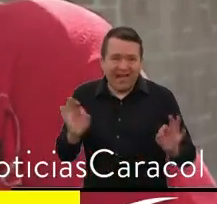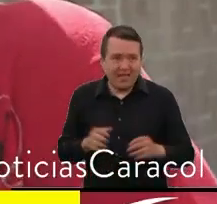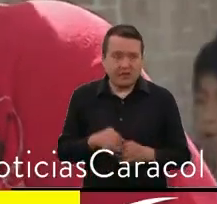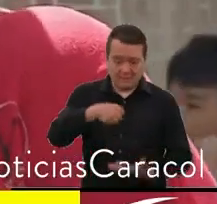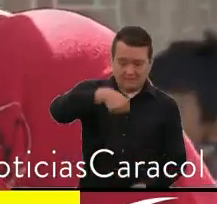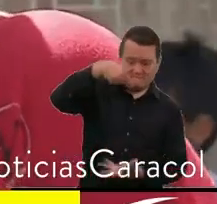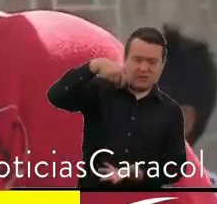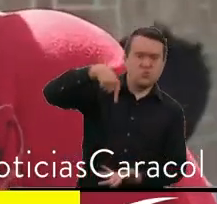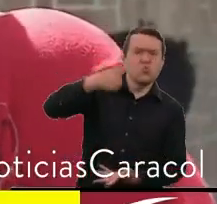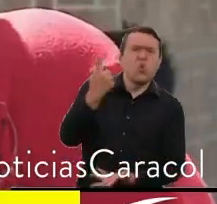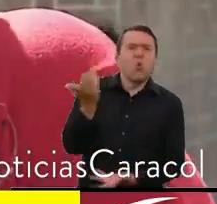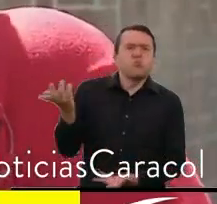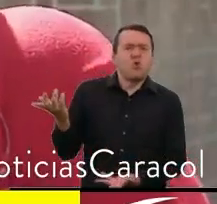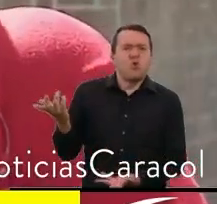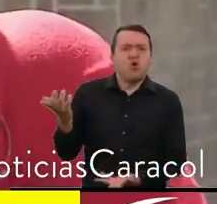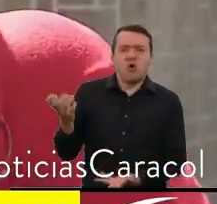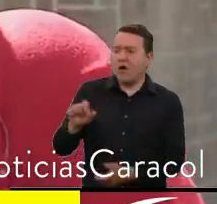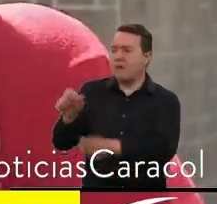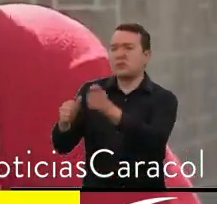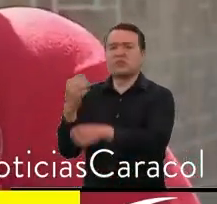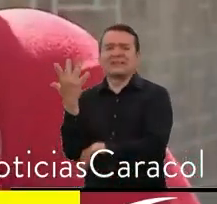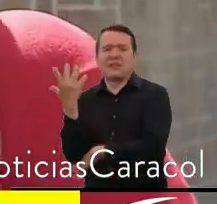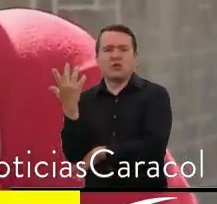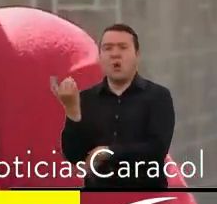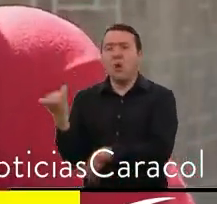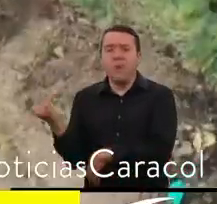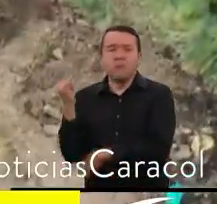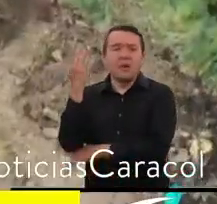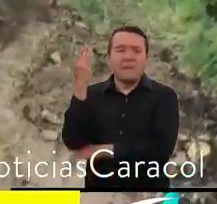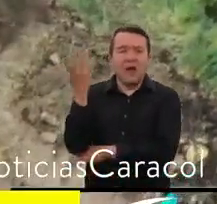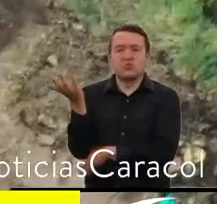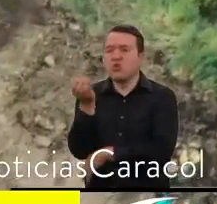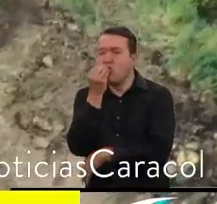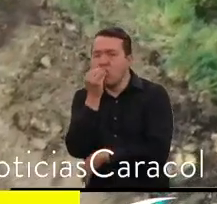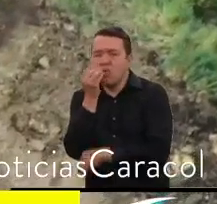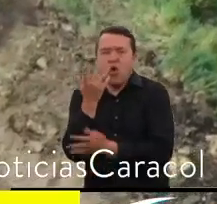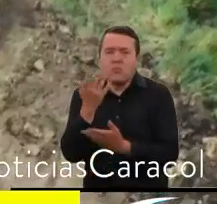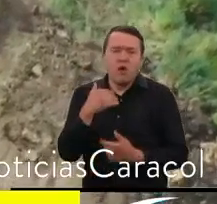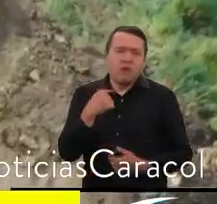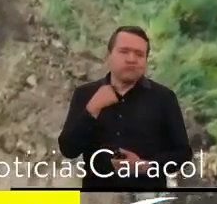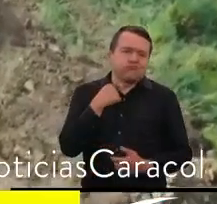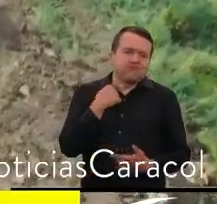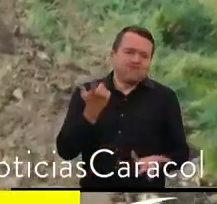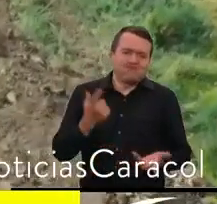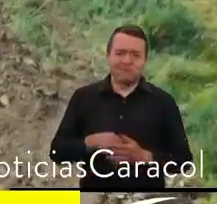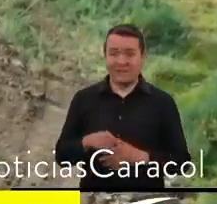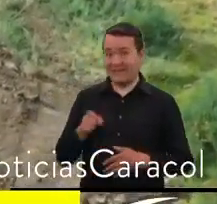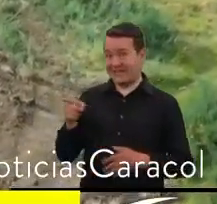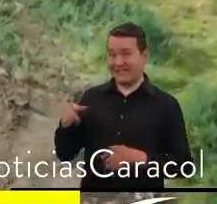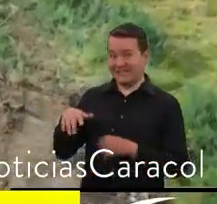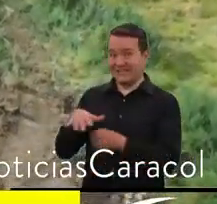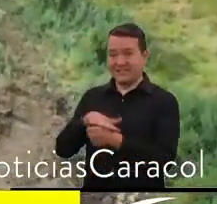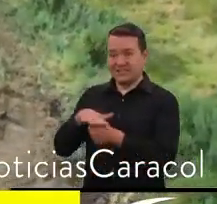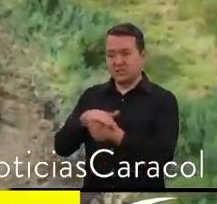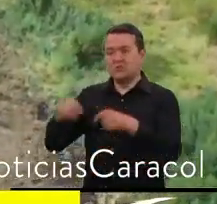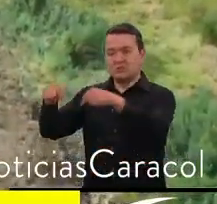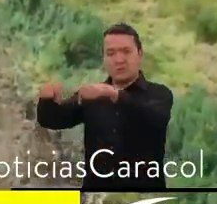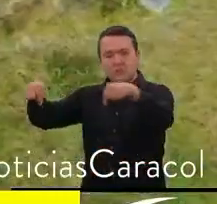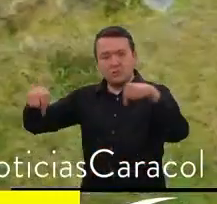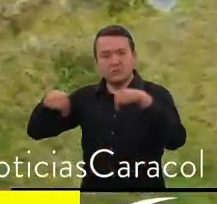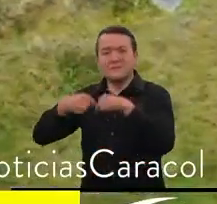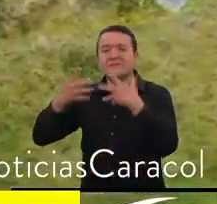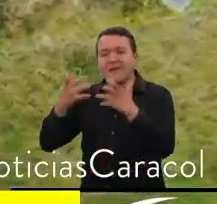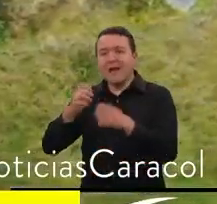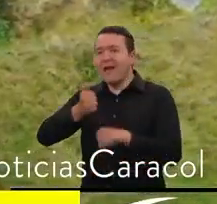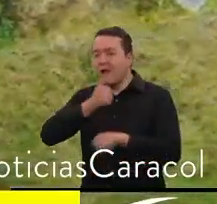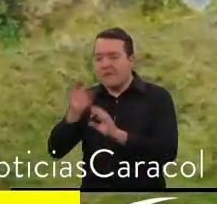más de 5 personas para los baños, para la alimentación, no nos alcanza. Percance que se presentó en la obra que pretende ampliar la red de suministro del agua